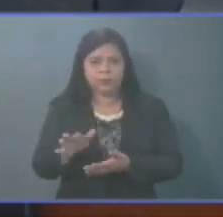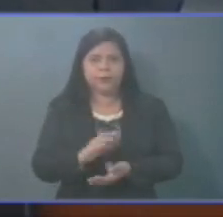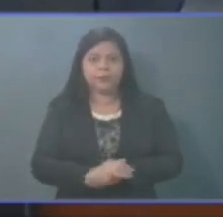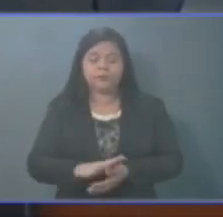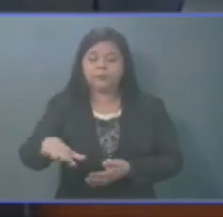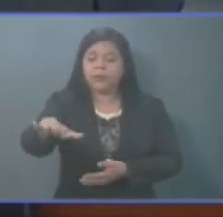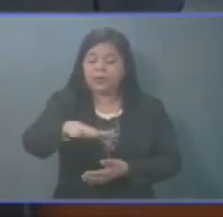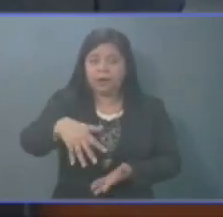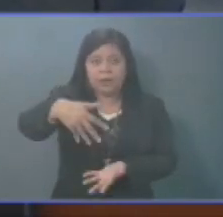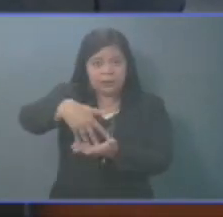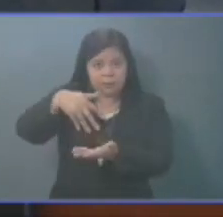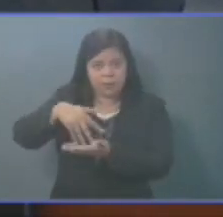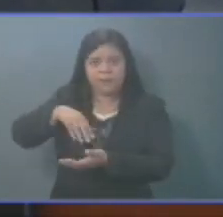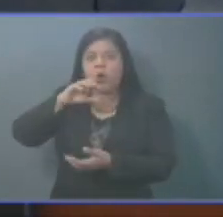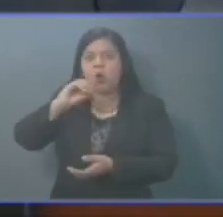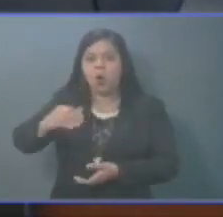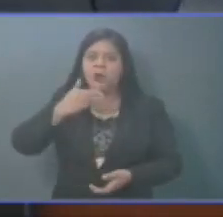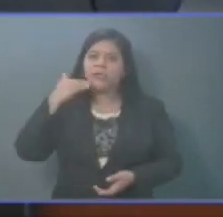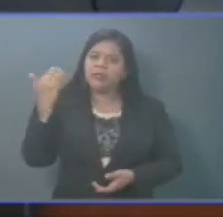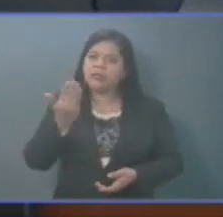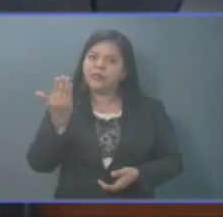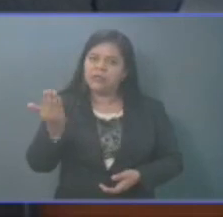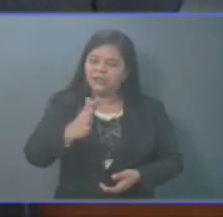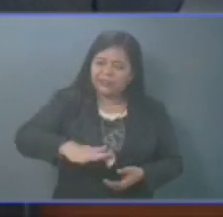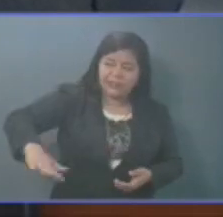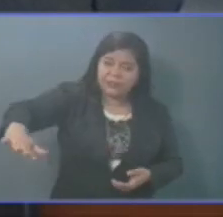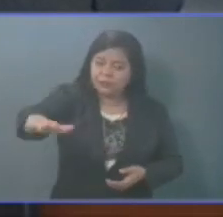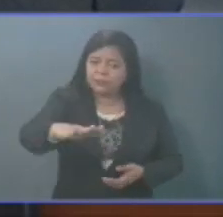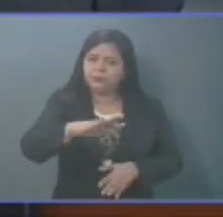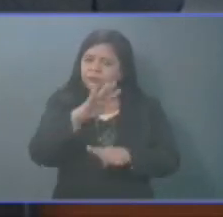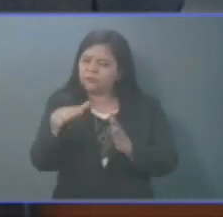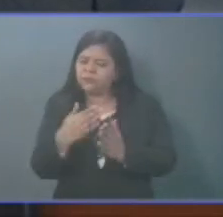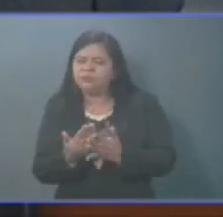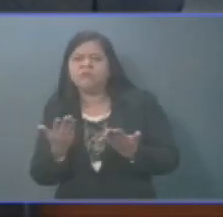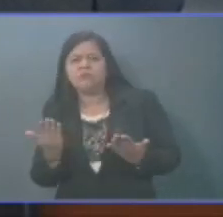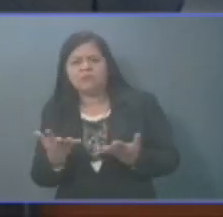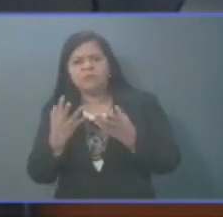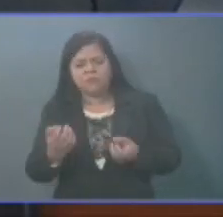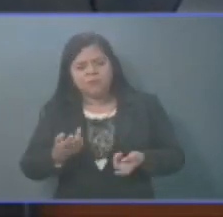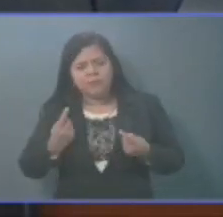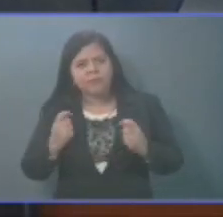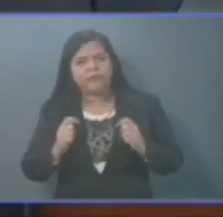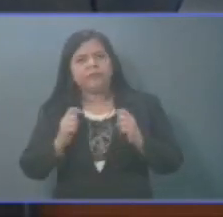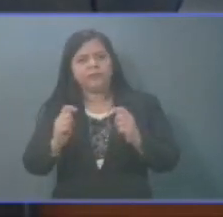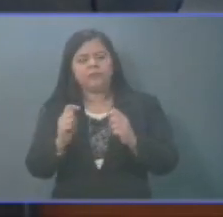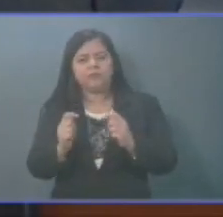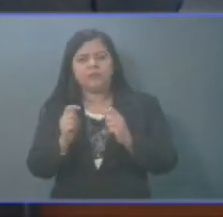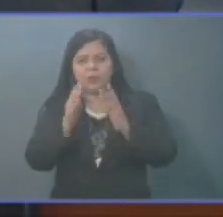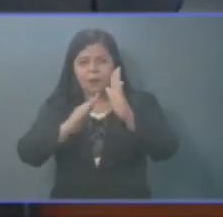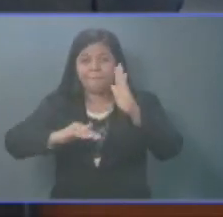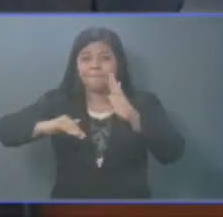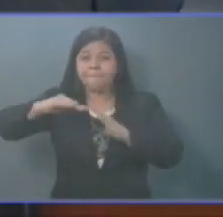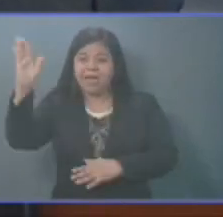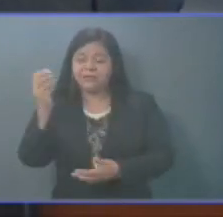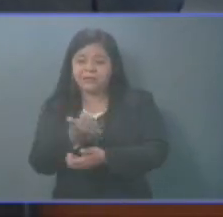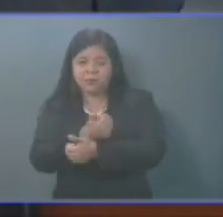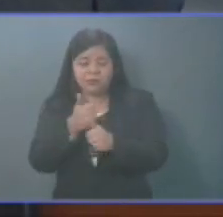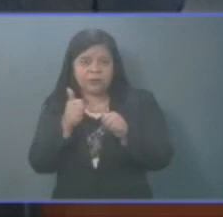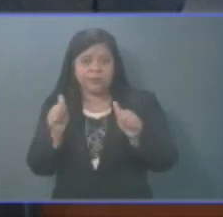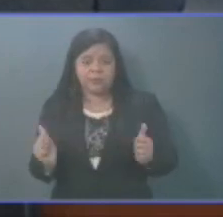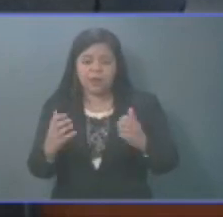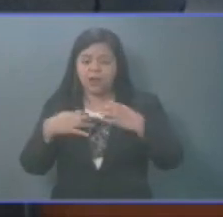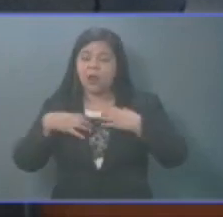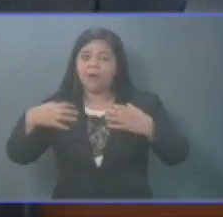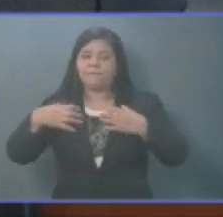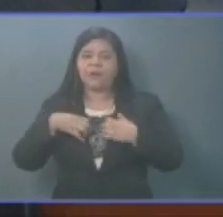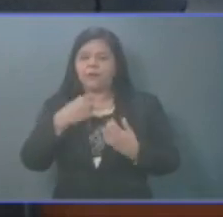zonas urbanas como rurales. Todo lo anterior con la finalidad de procurar el mayor grado de autonomía en la vida